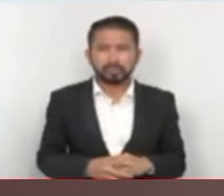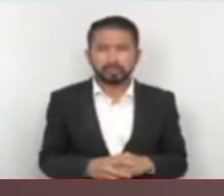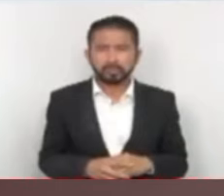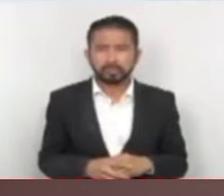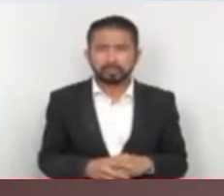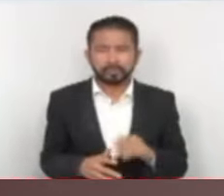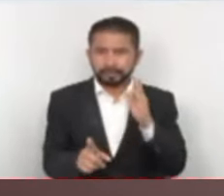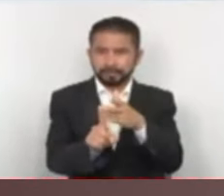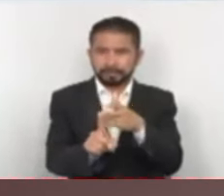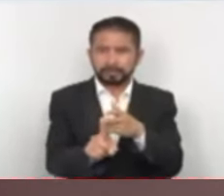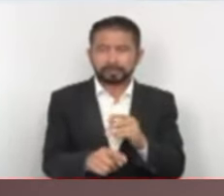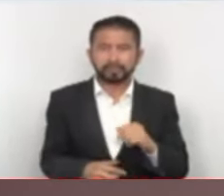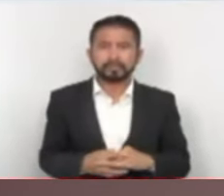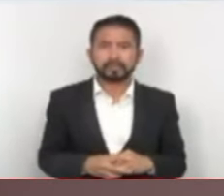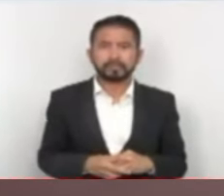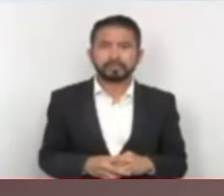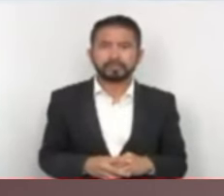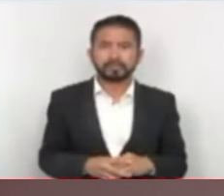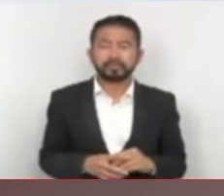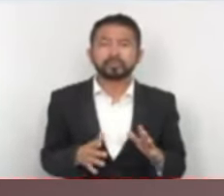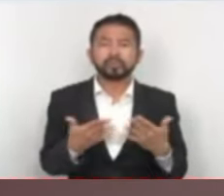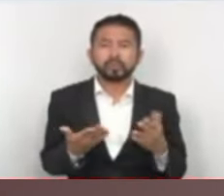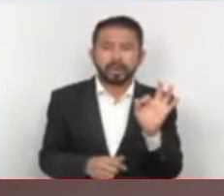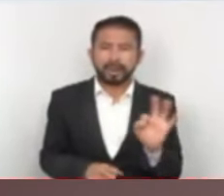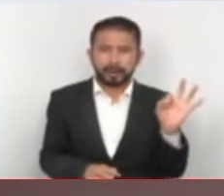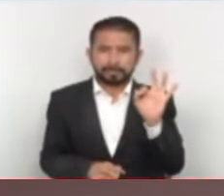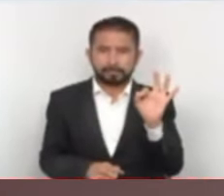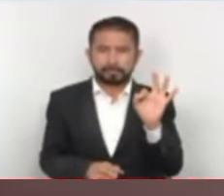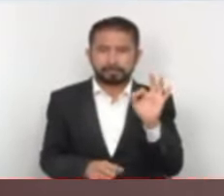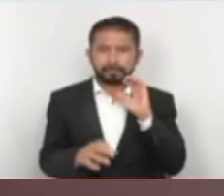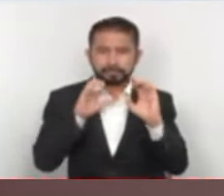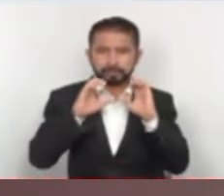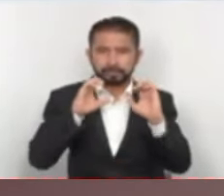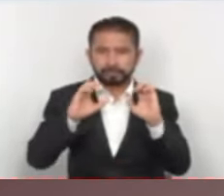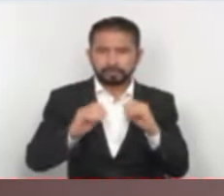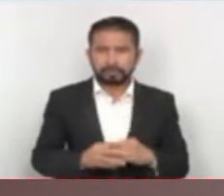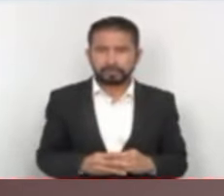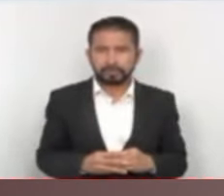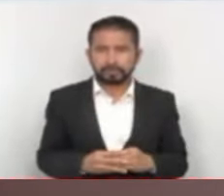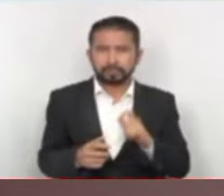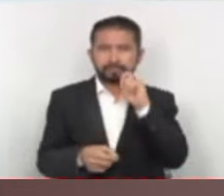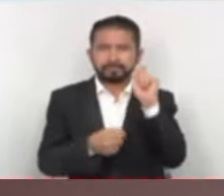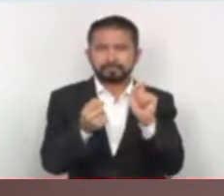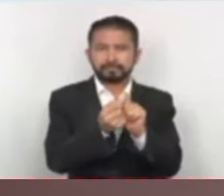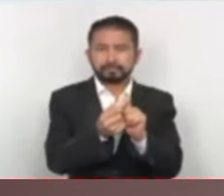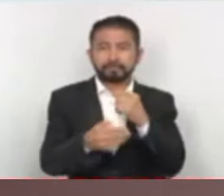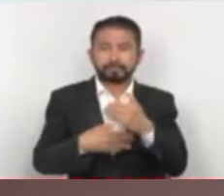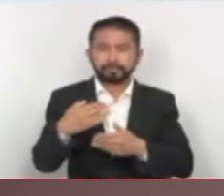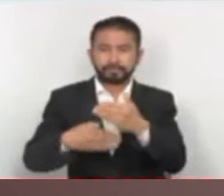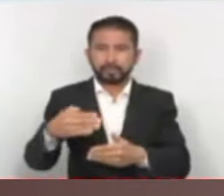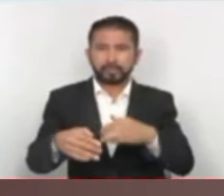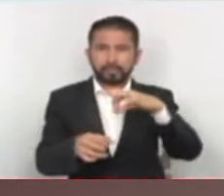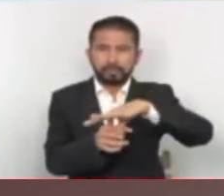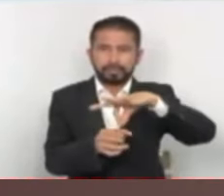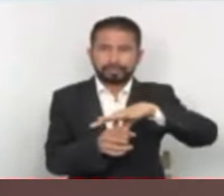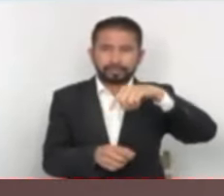de manera concreta, la primera. ¿Cómo mejoraríamos la parte de comunicación específicamente para los procesos